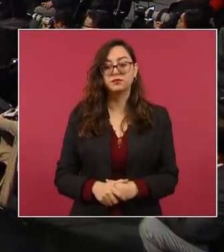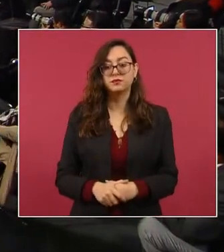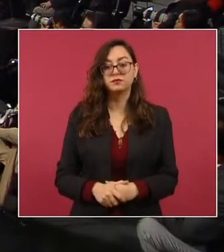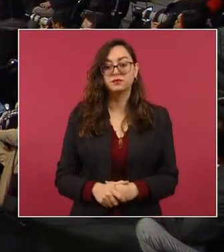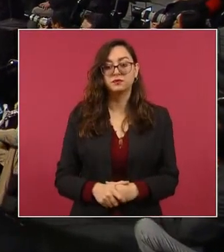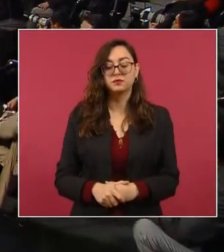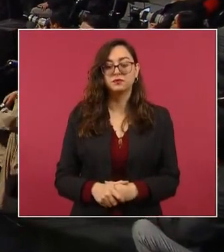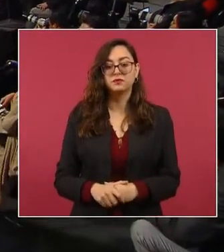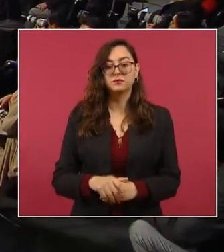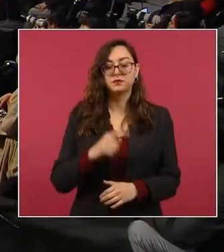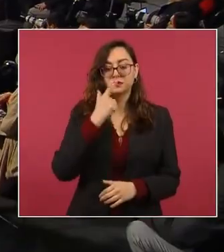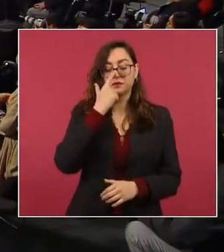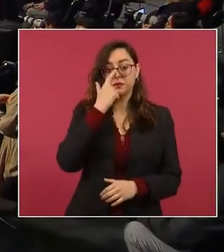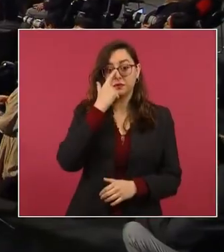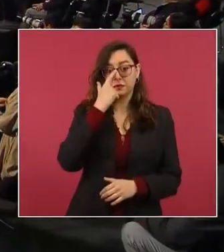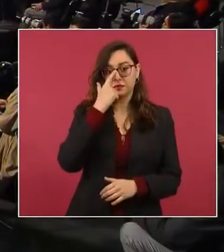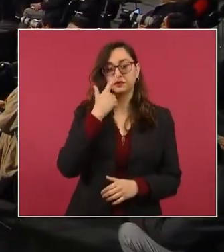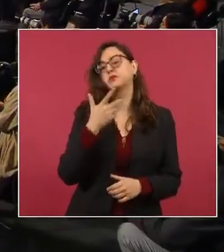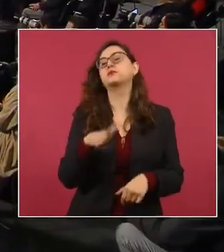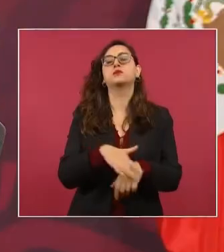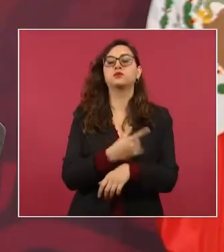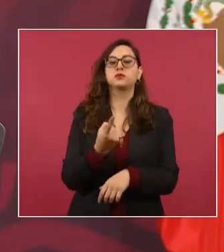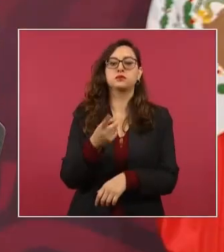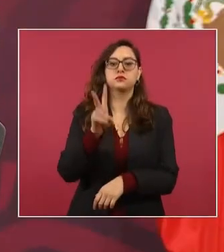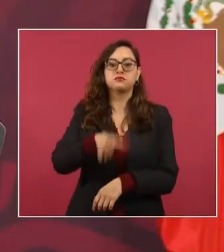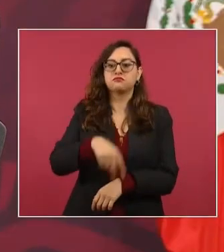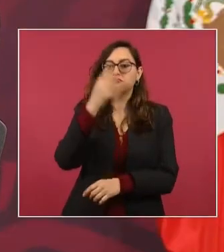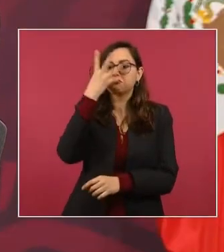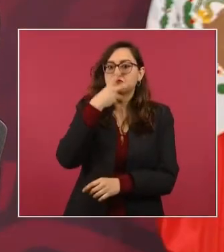porque es un espectáculo.